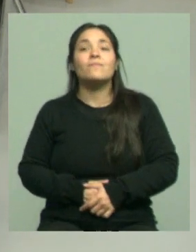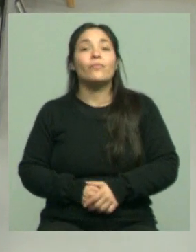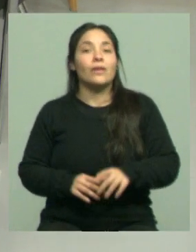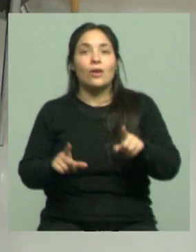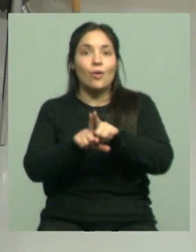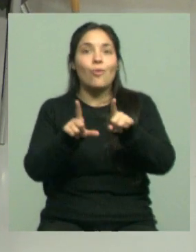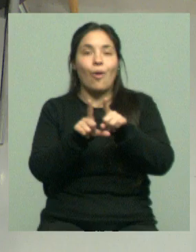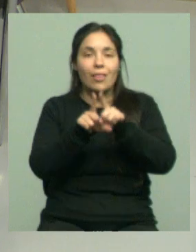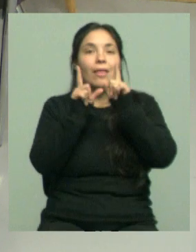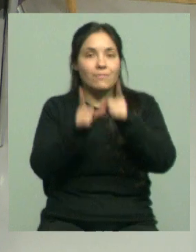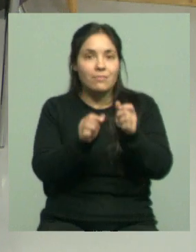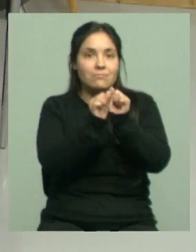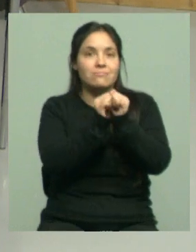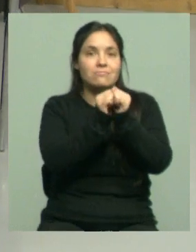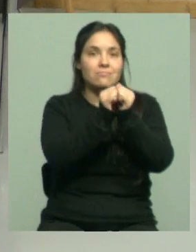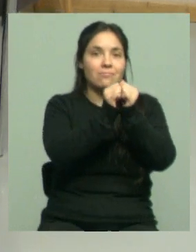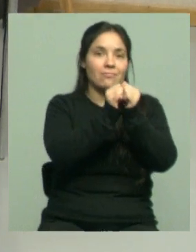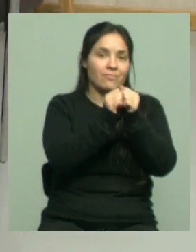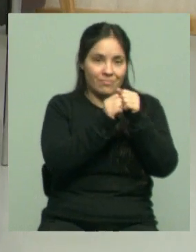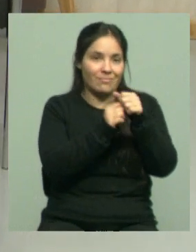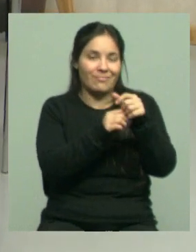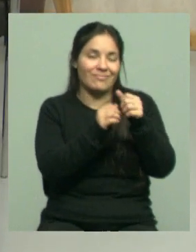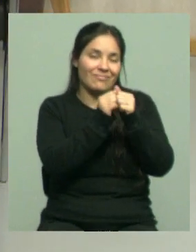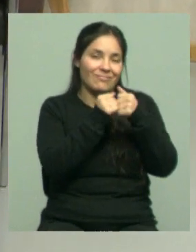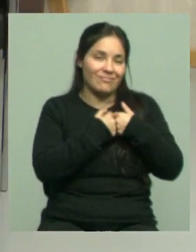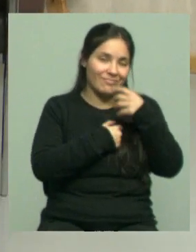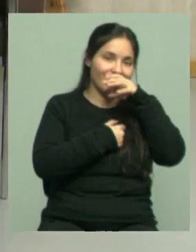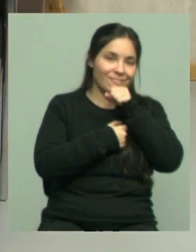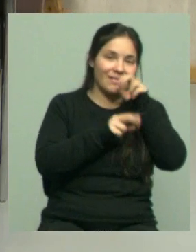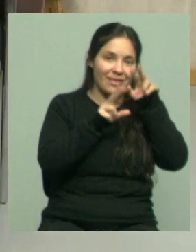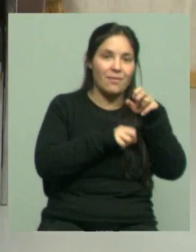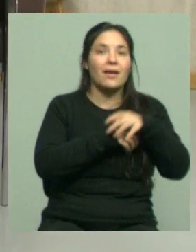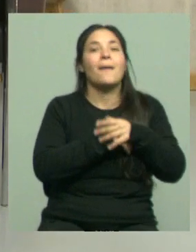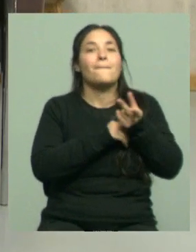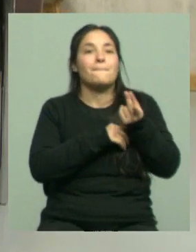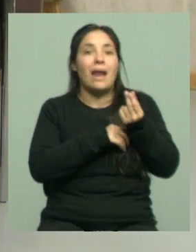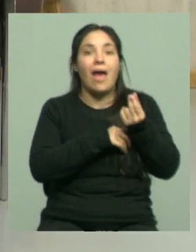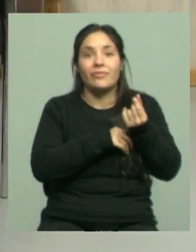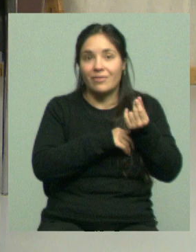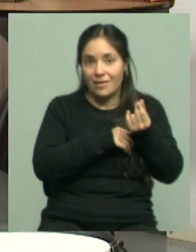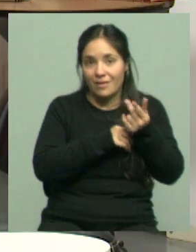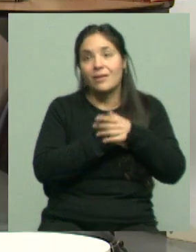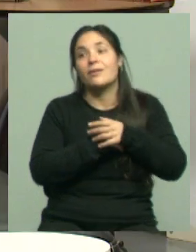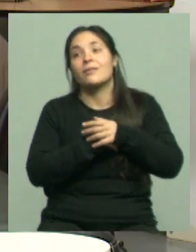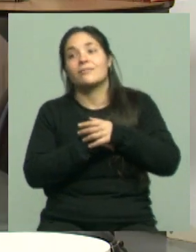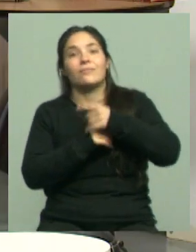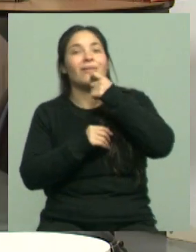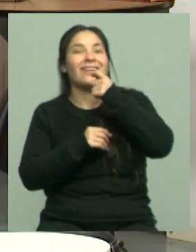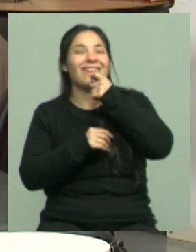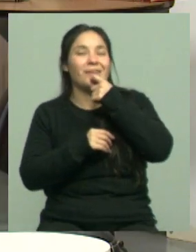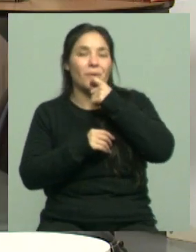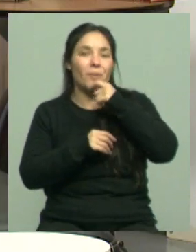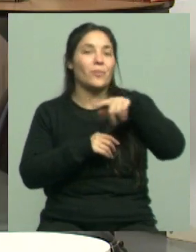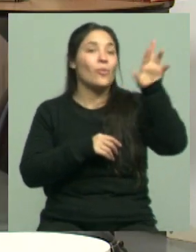su lado, ¿no?, del poder adquisitivo, porque una mujer que tal vez trabaja o tiene esas otras obligaciones no puede hacer todo